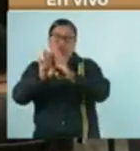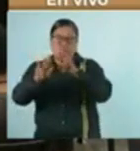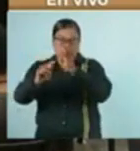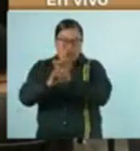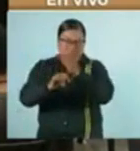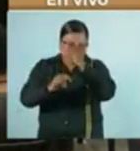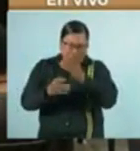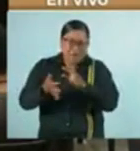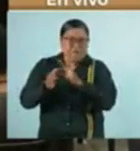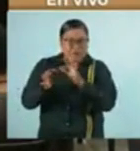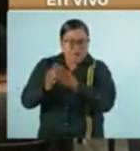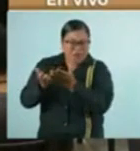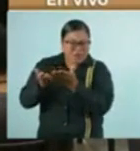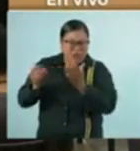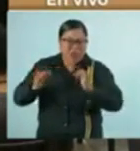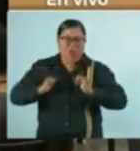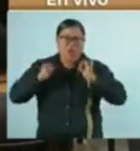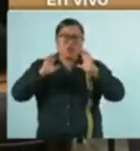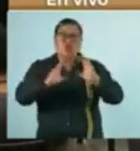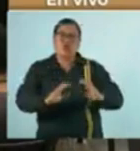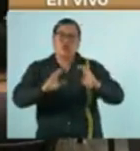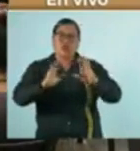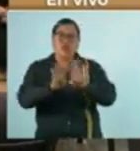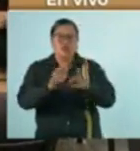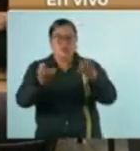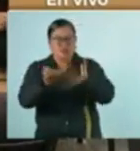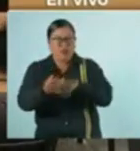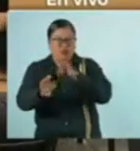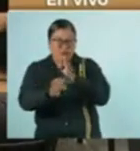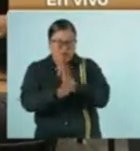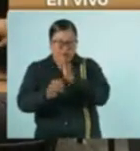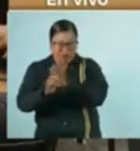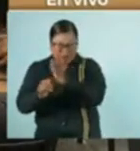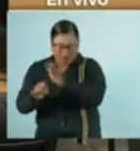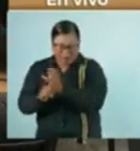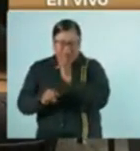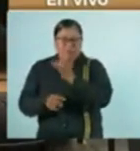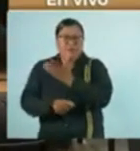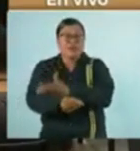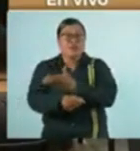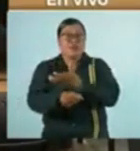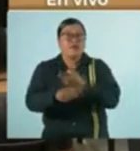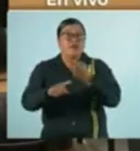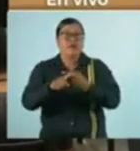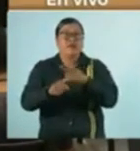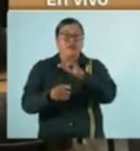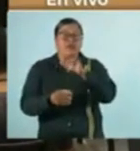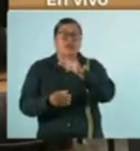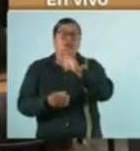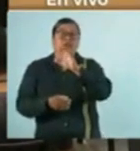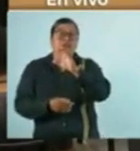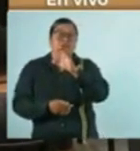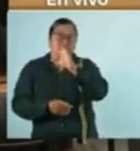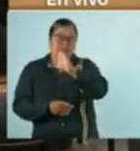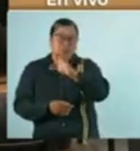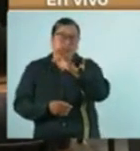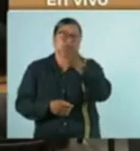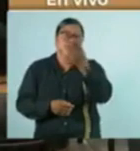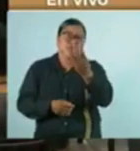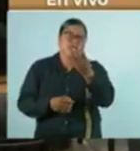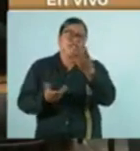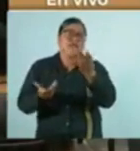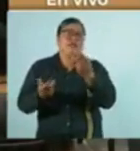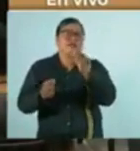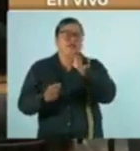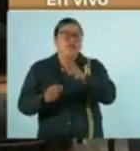los adolescentes de cuidado en el entorno digital. También nos acompañó el Centro de Control y Comando, la Secretaría de